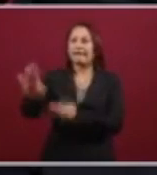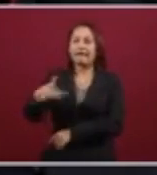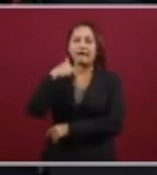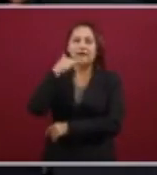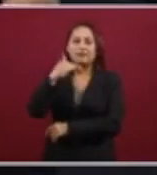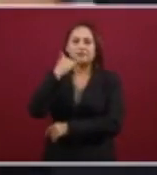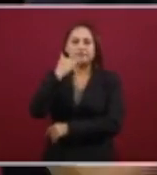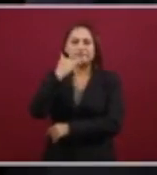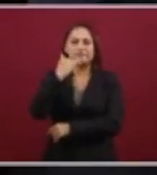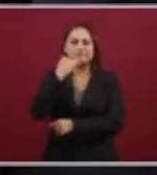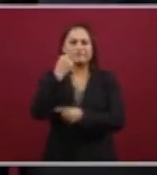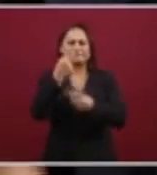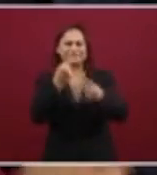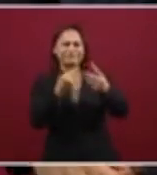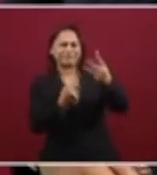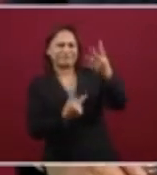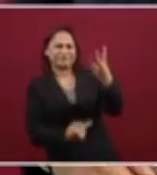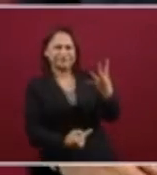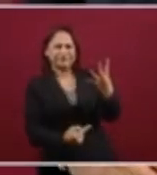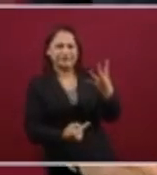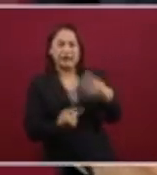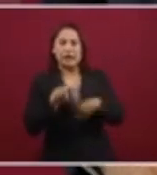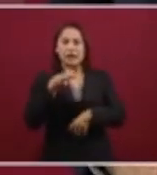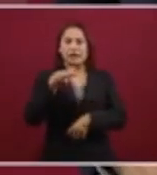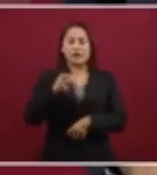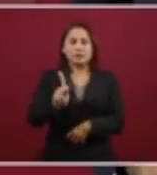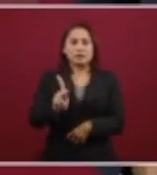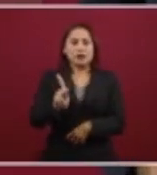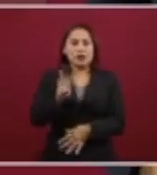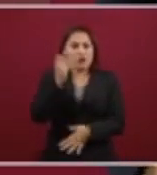Y lo que era una reforma básica